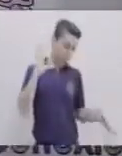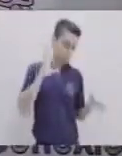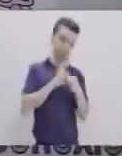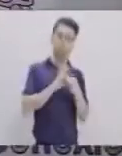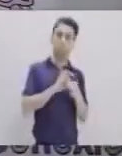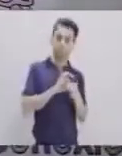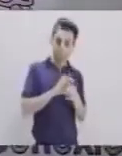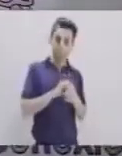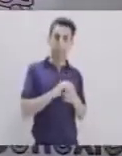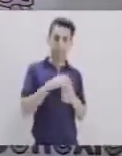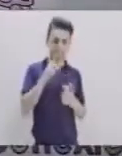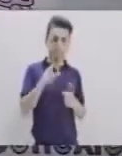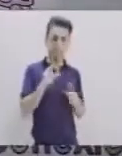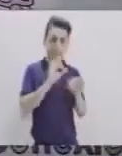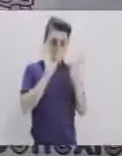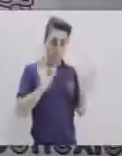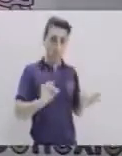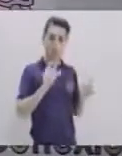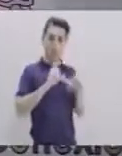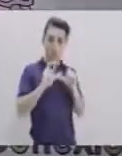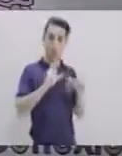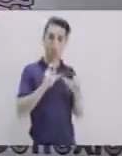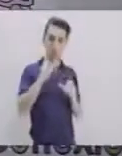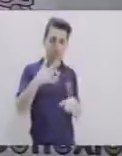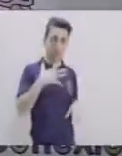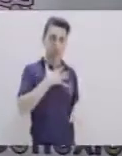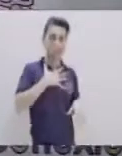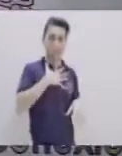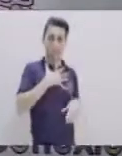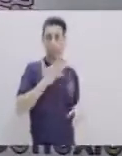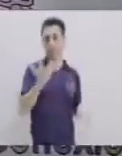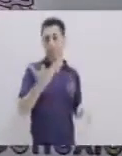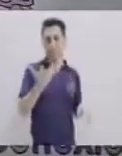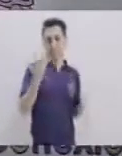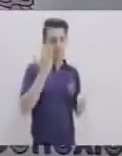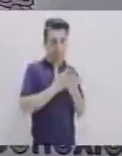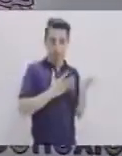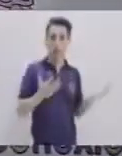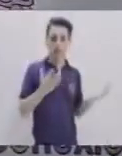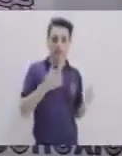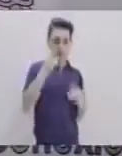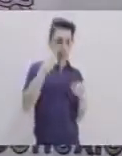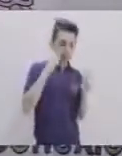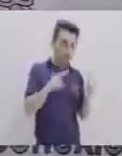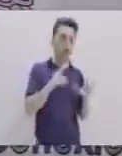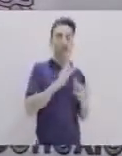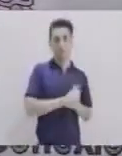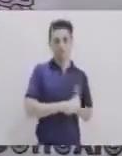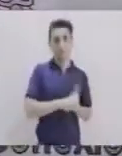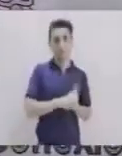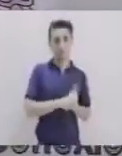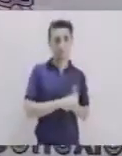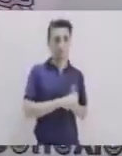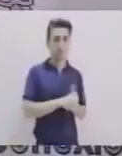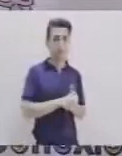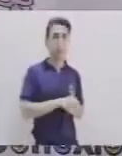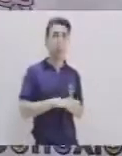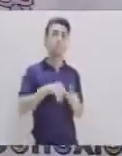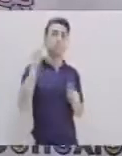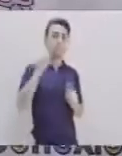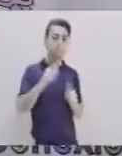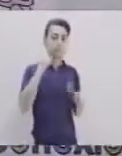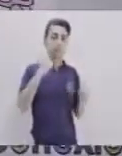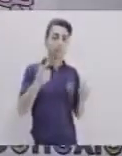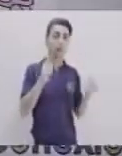mundo o en los medios de comunicación, en alguna caricatura, en alguna serie, en algún lugar tuviste eso. Ahora para la